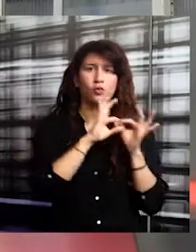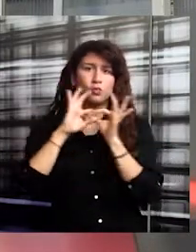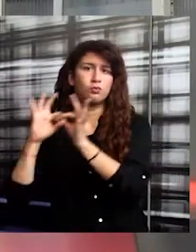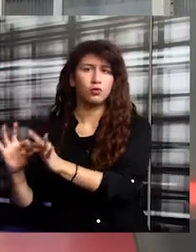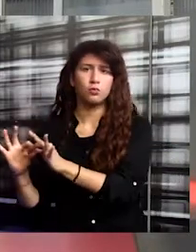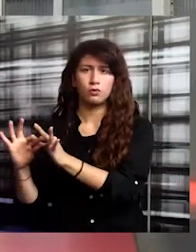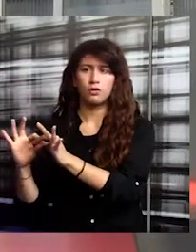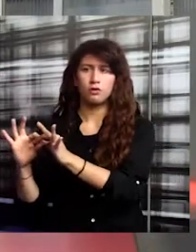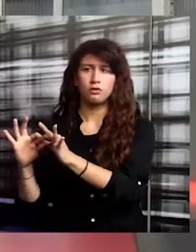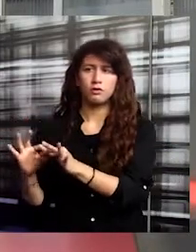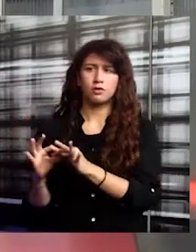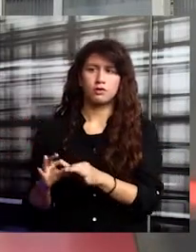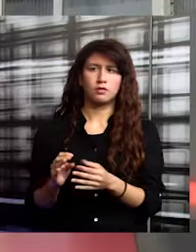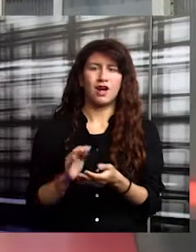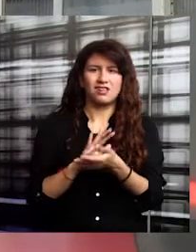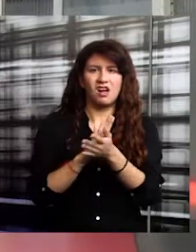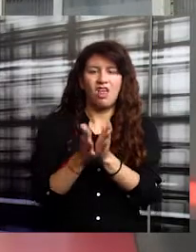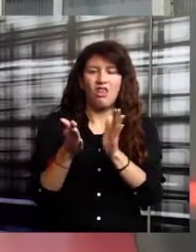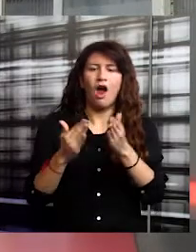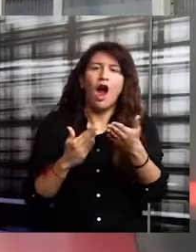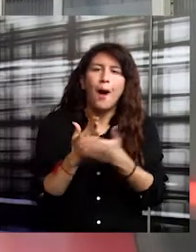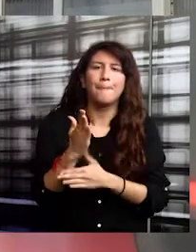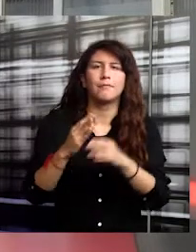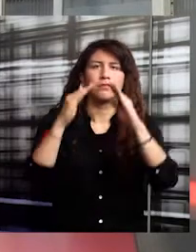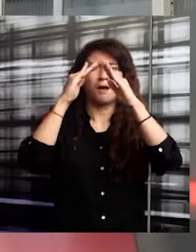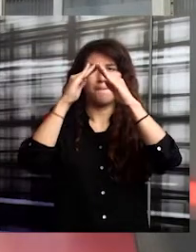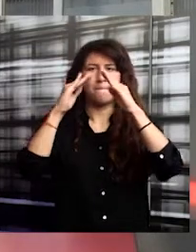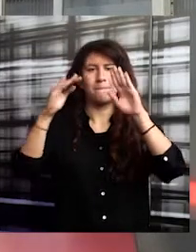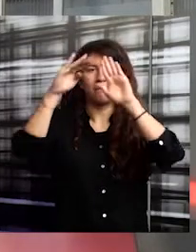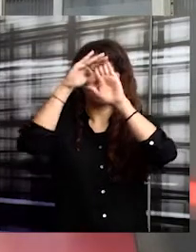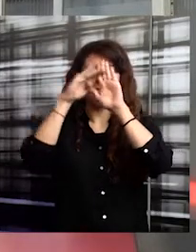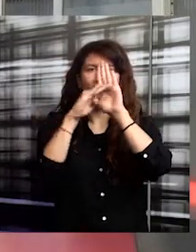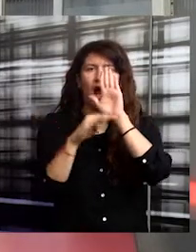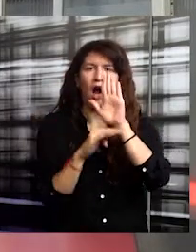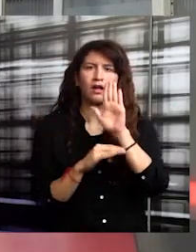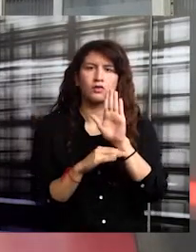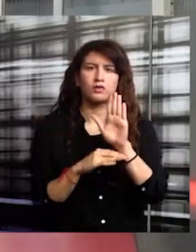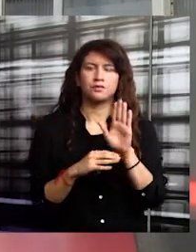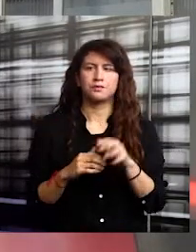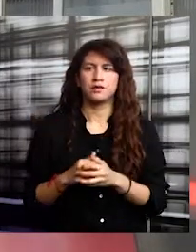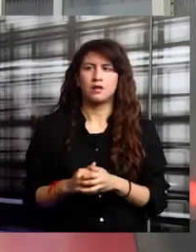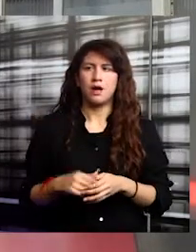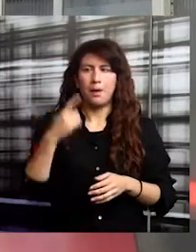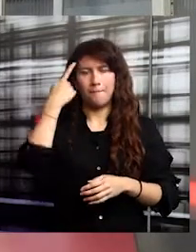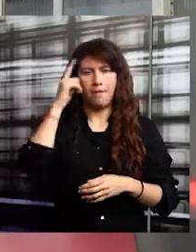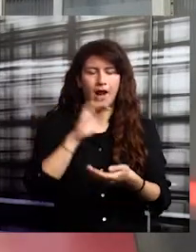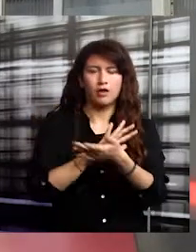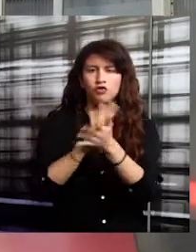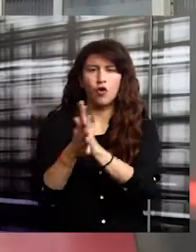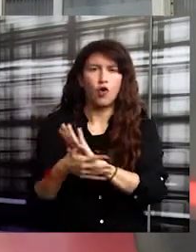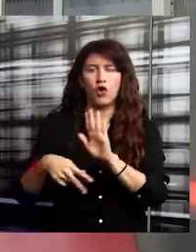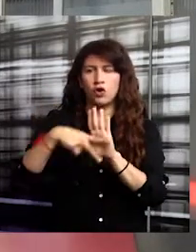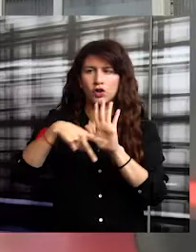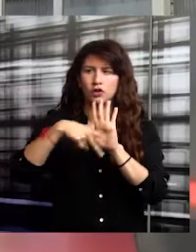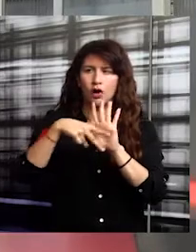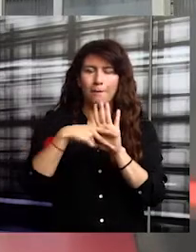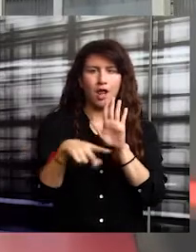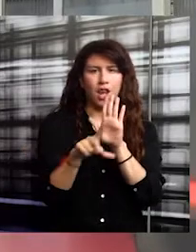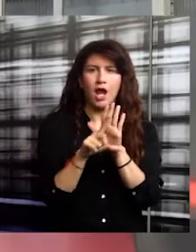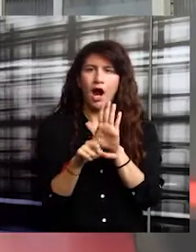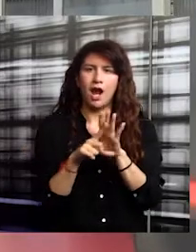intersección y da el marco, el rayado de cancha para el resto de las normas legales